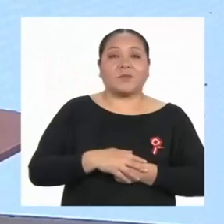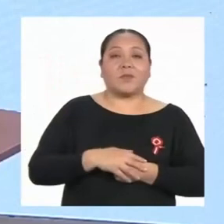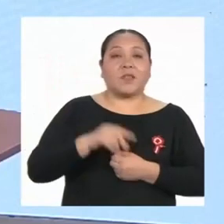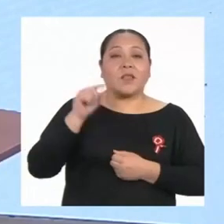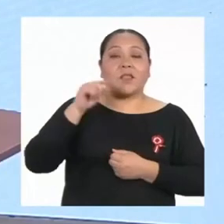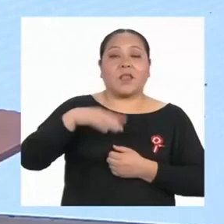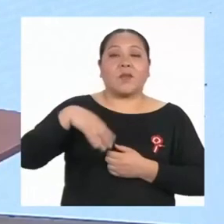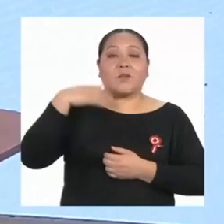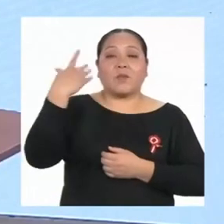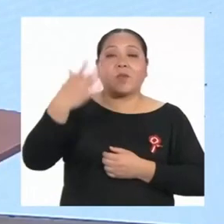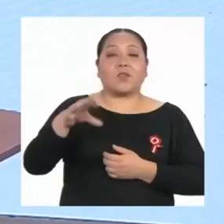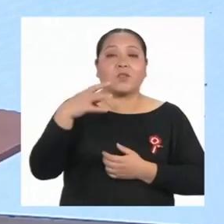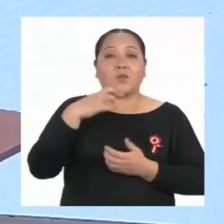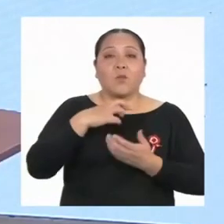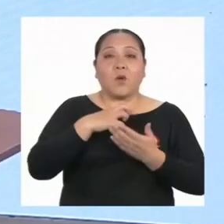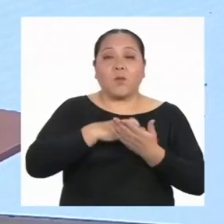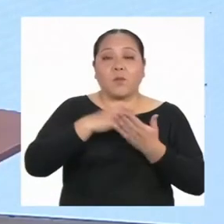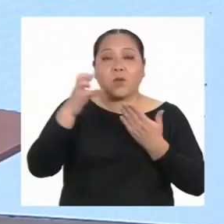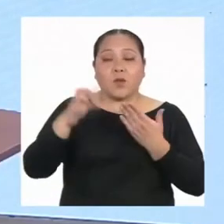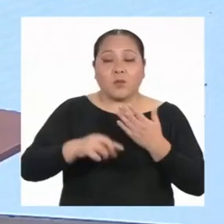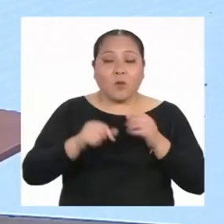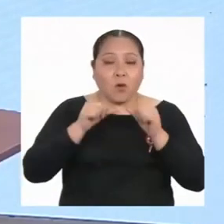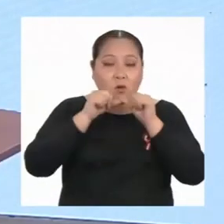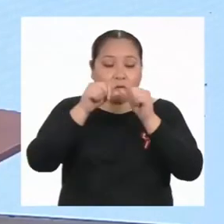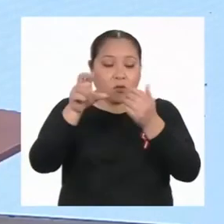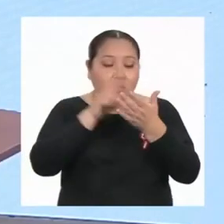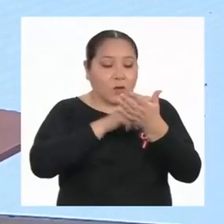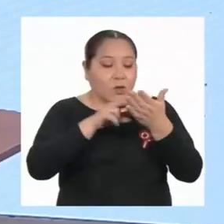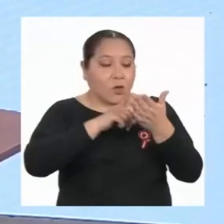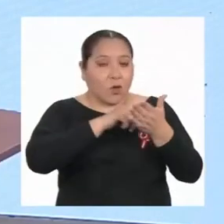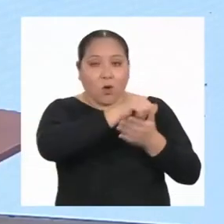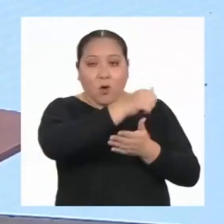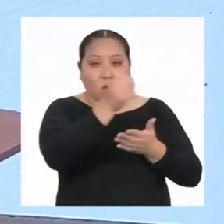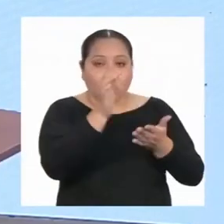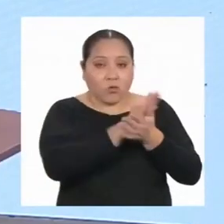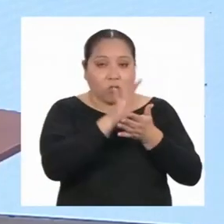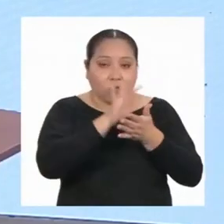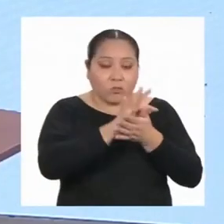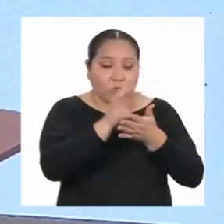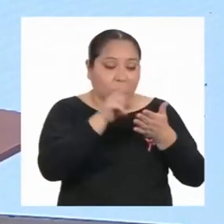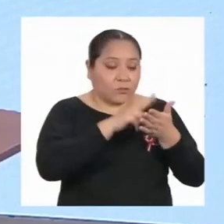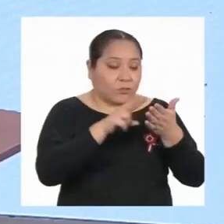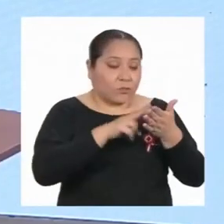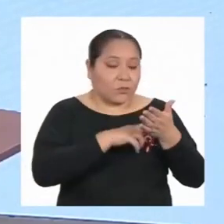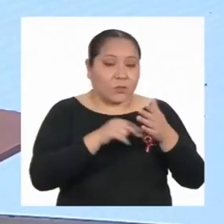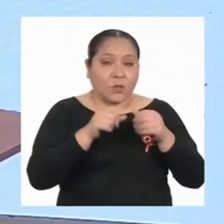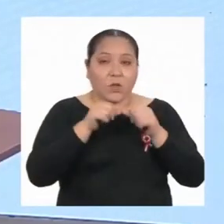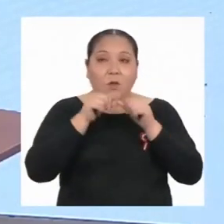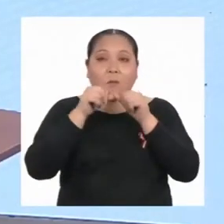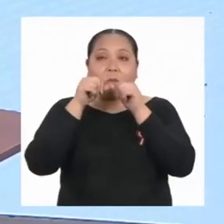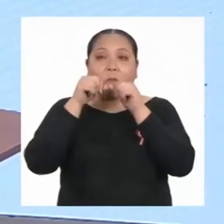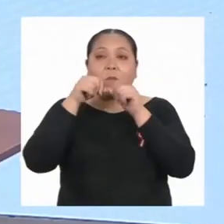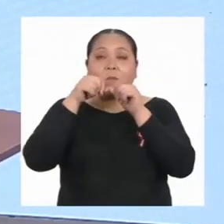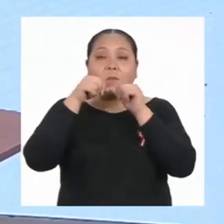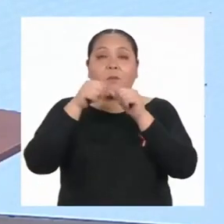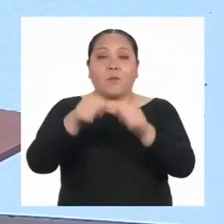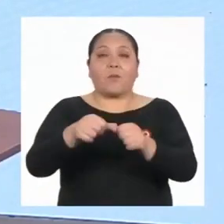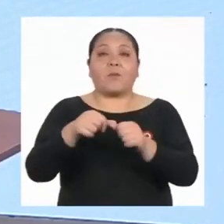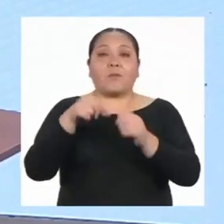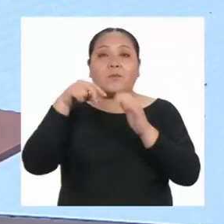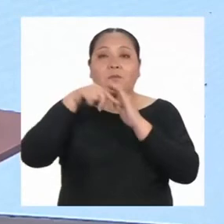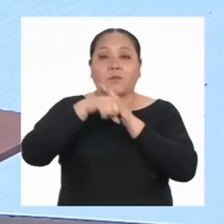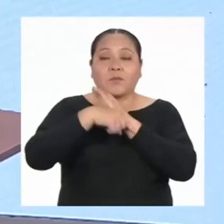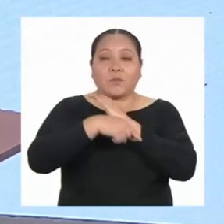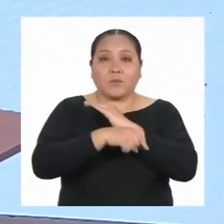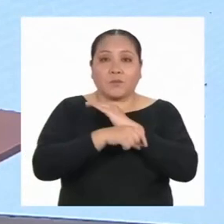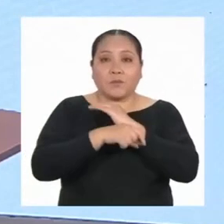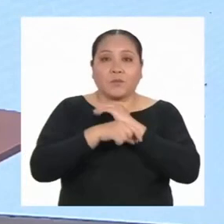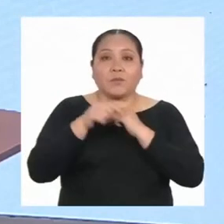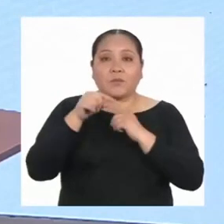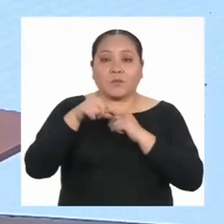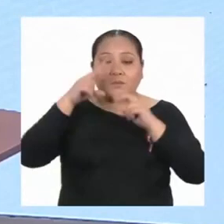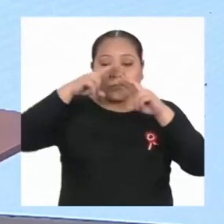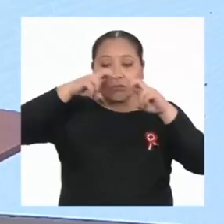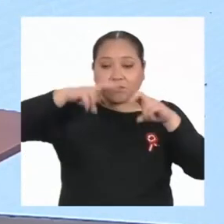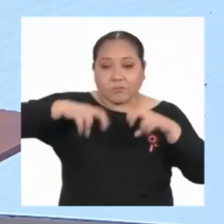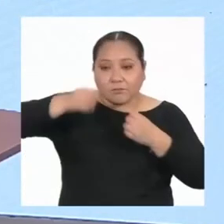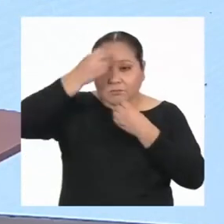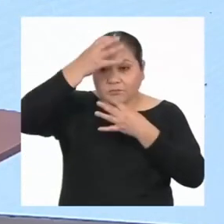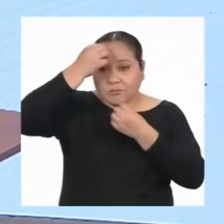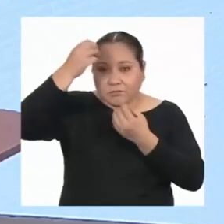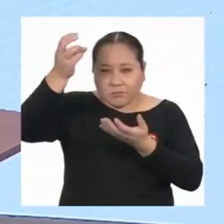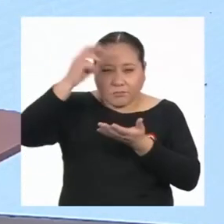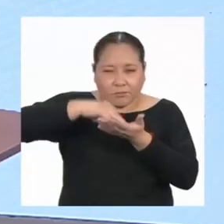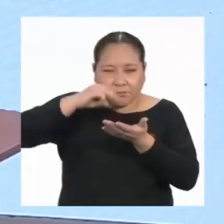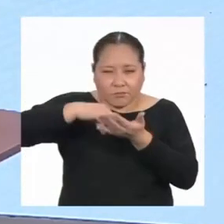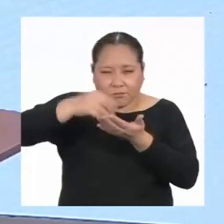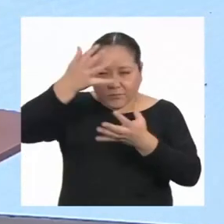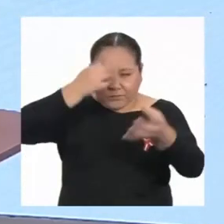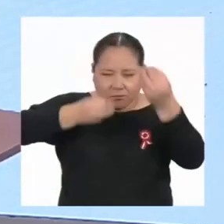siguiente programa seguiremos leyendo otro texto que nos permitirá profundizar la información sobre este interesante tema. Nos